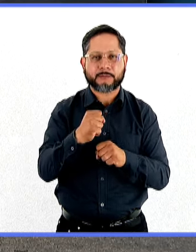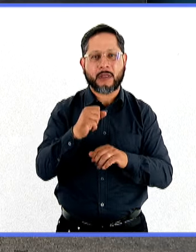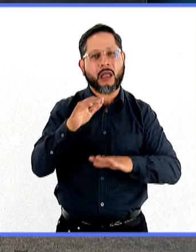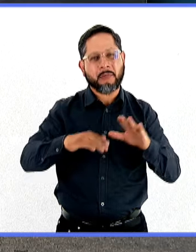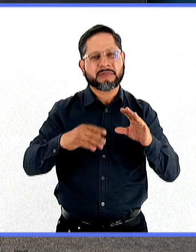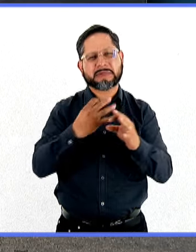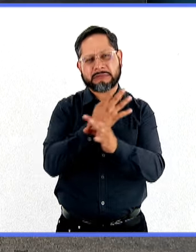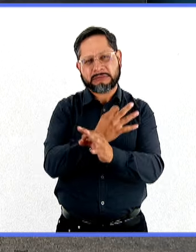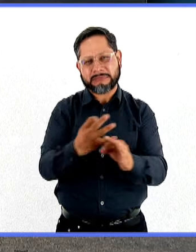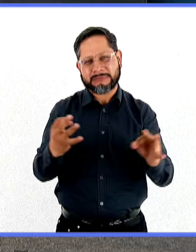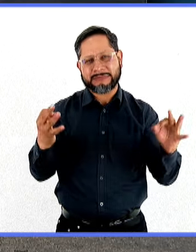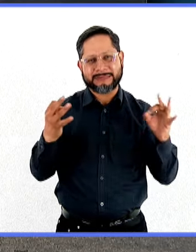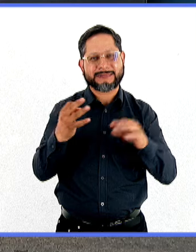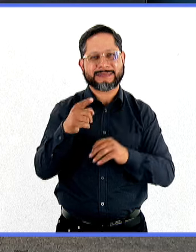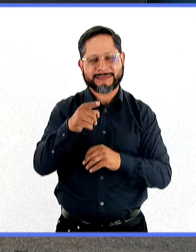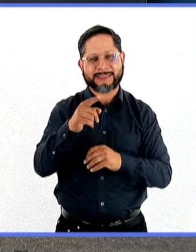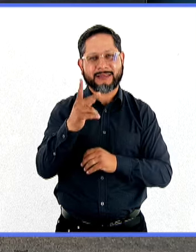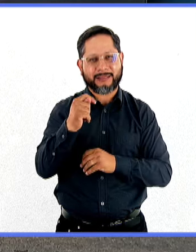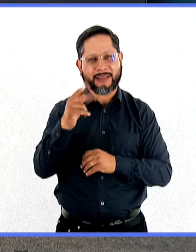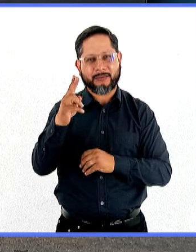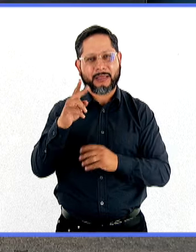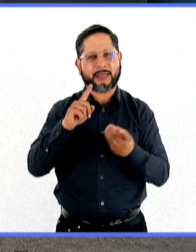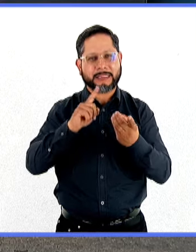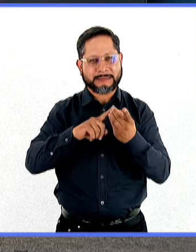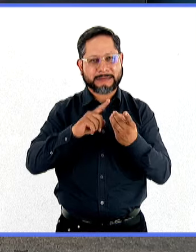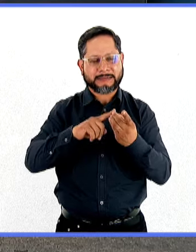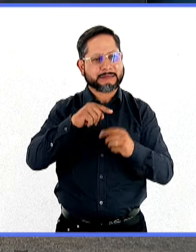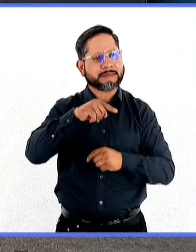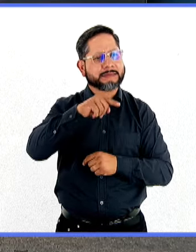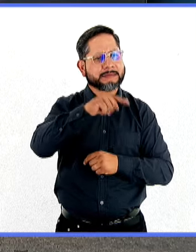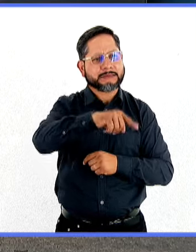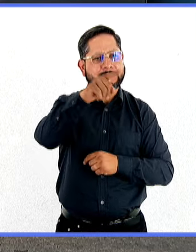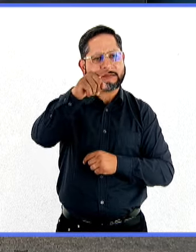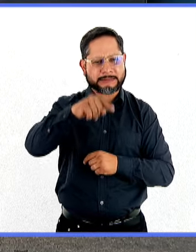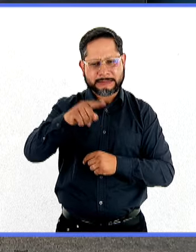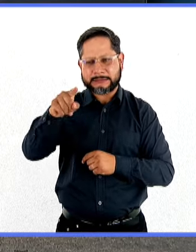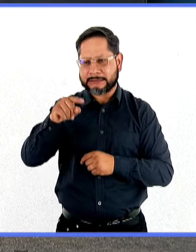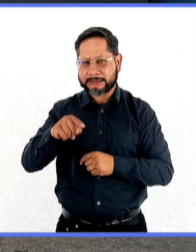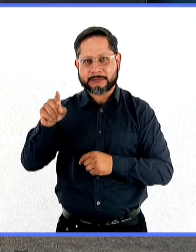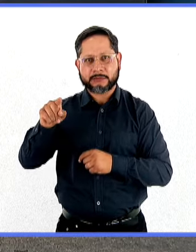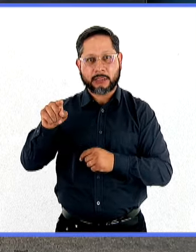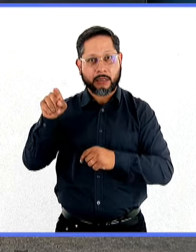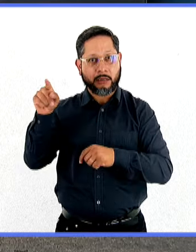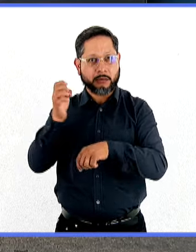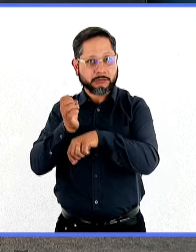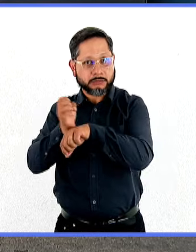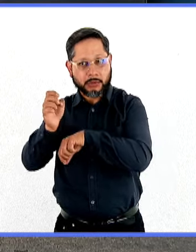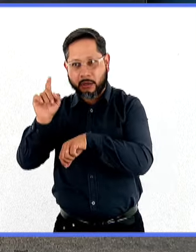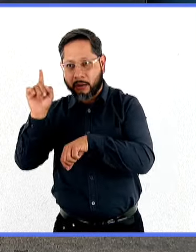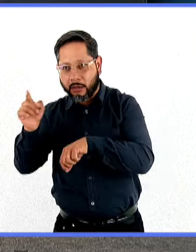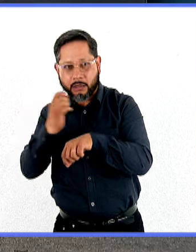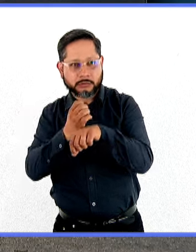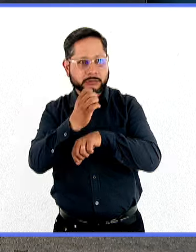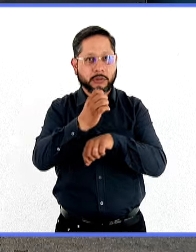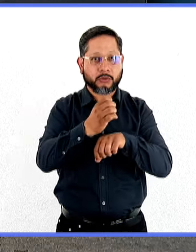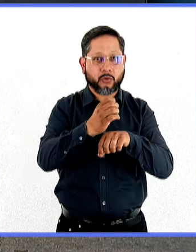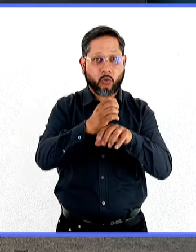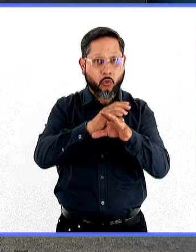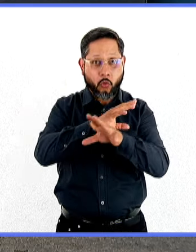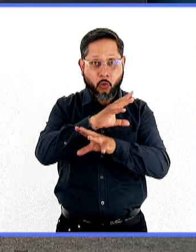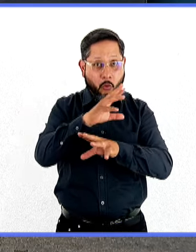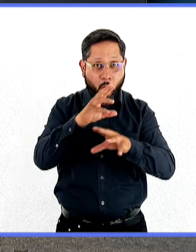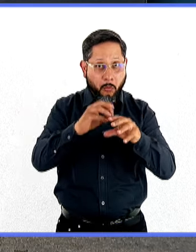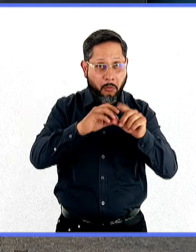comun nos hablan de los puntos o los incendios que están ocurriendo en algunos estados pero a veces no cubren todas